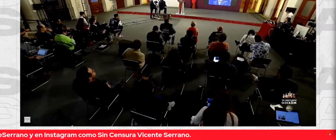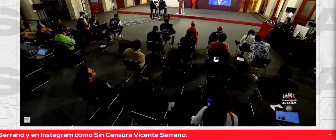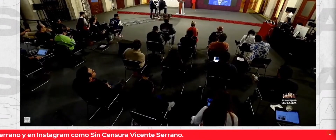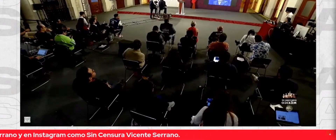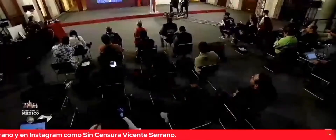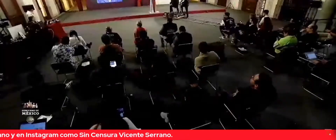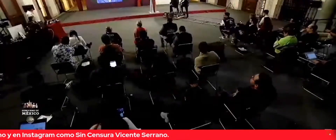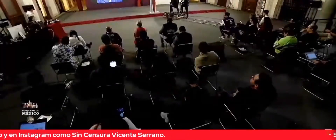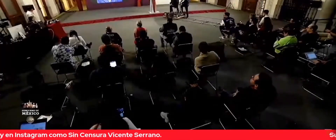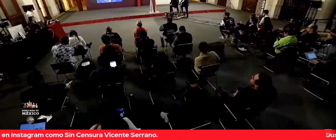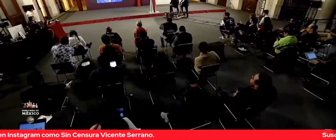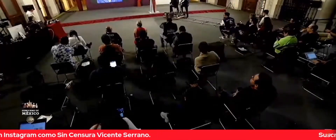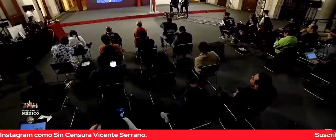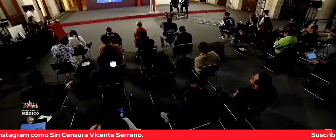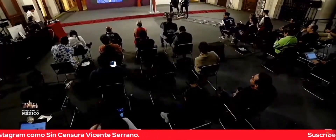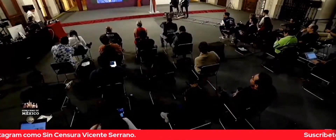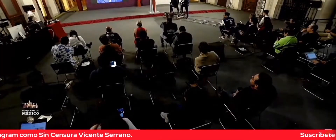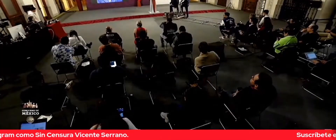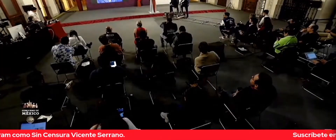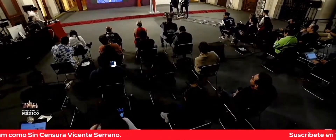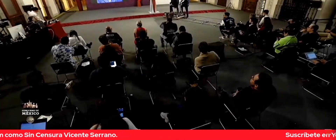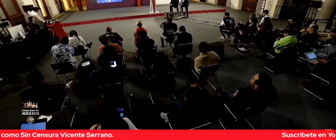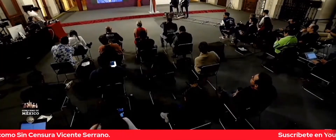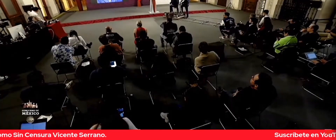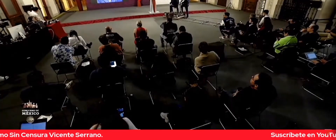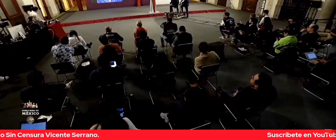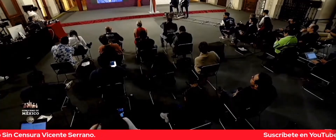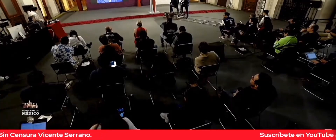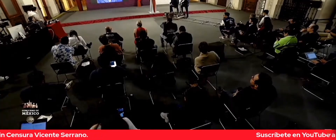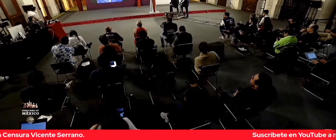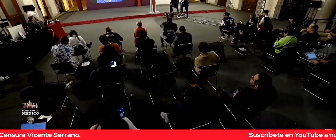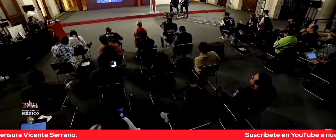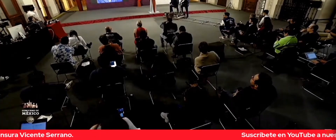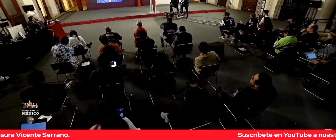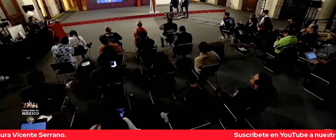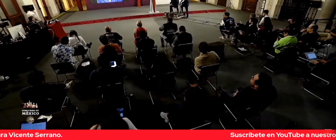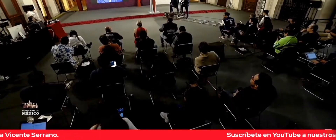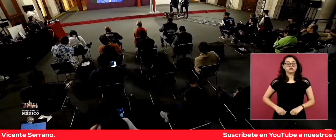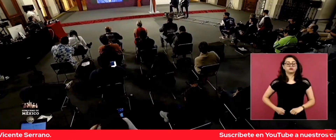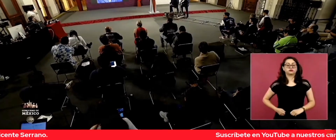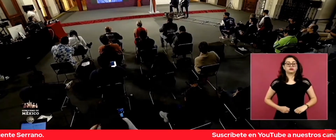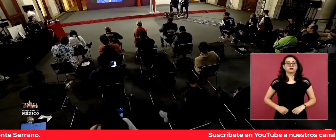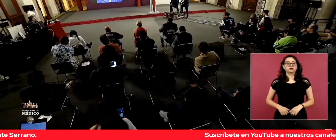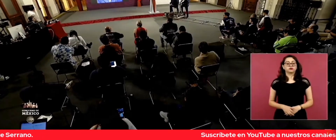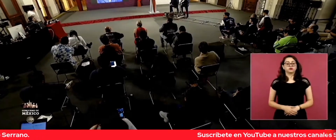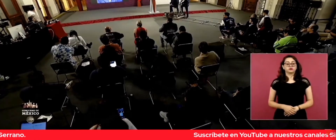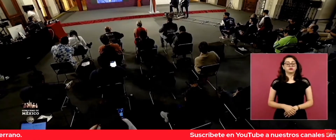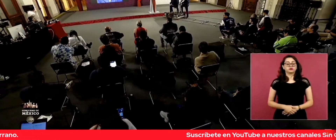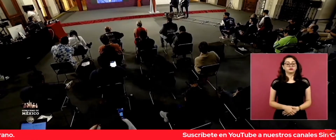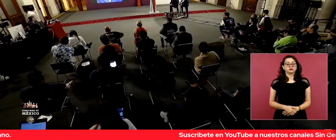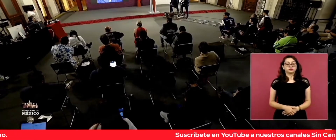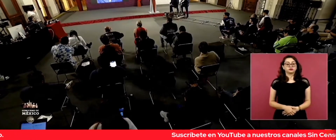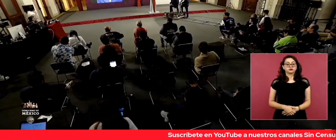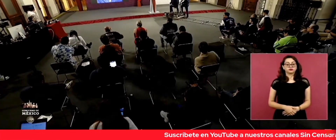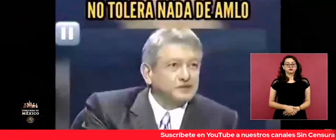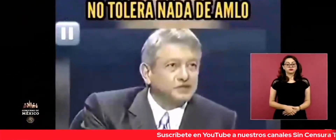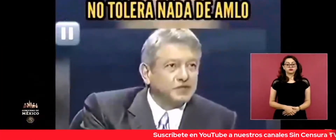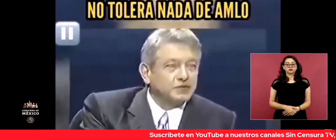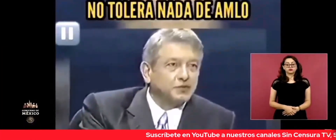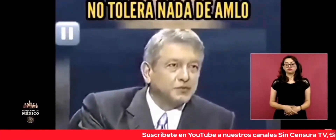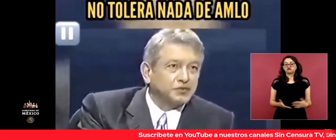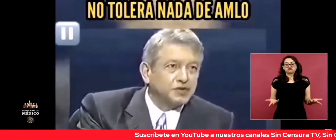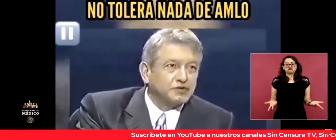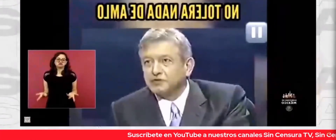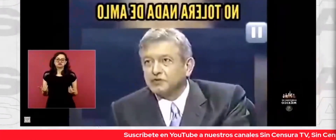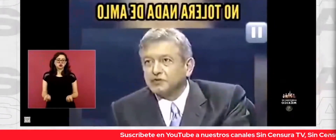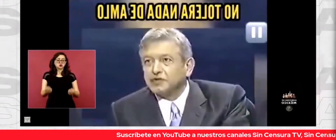pase, Sí. sea o no sea candidato, me permitan o no me lo permitan, ¿sí? De todas maneras yo voy a estar